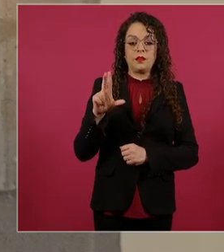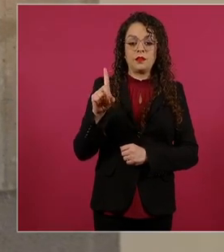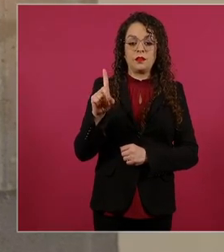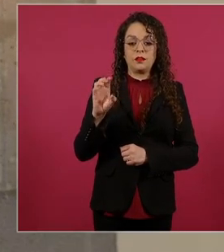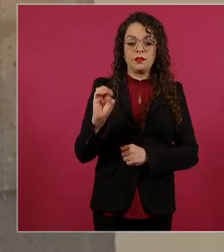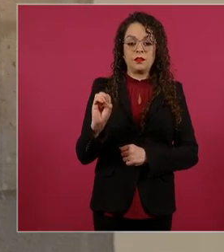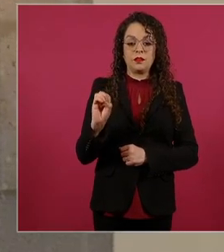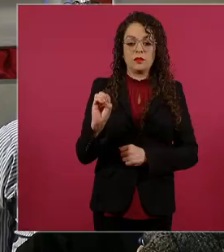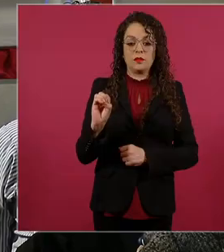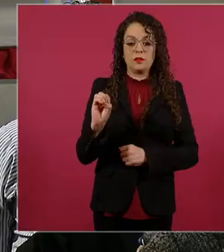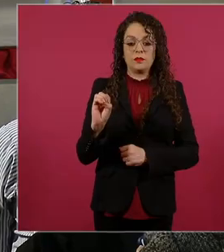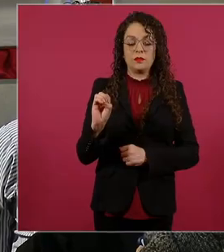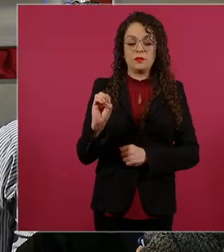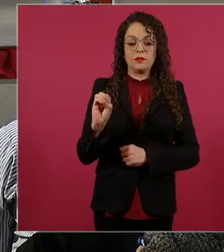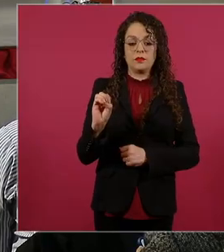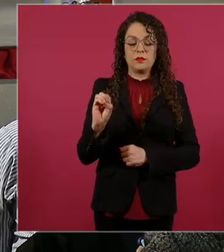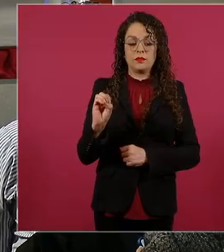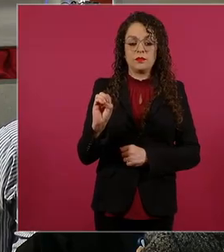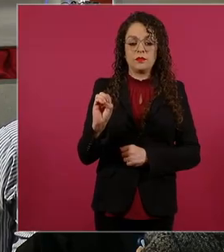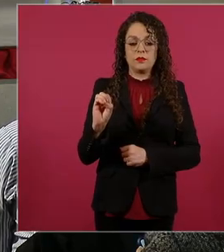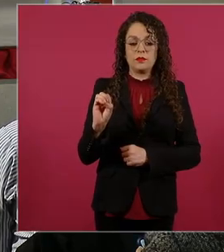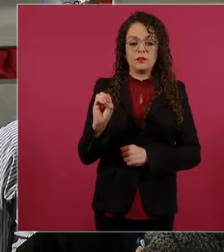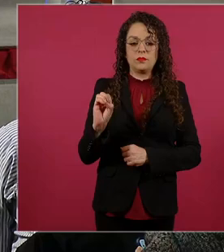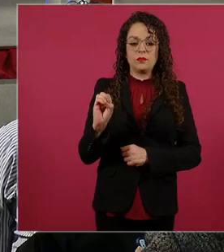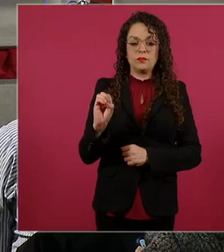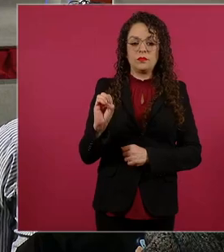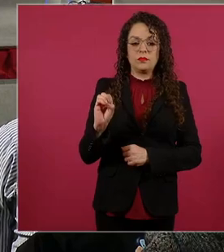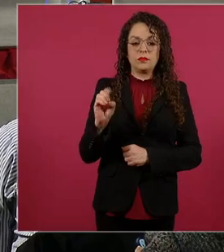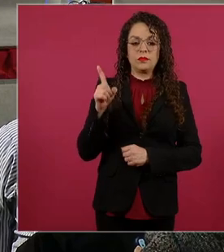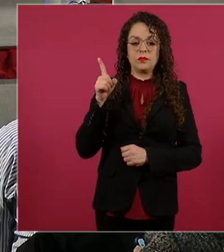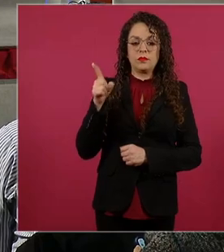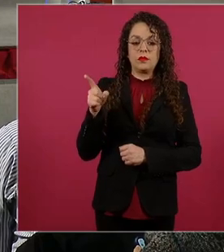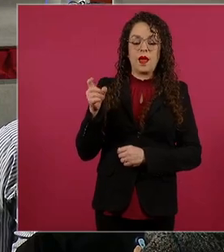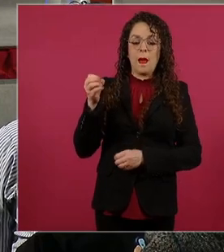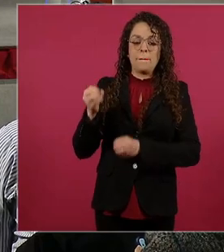debe ser como magistrado